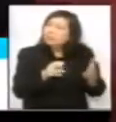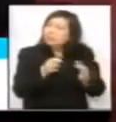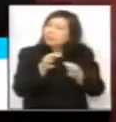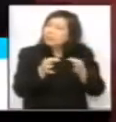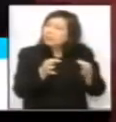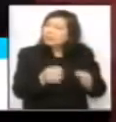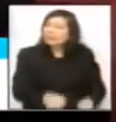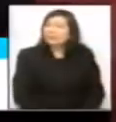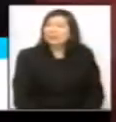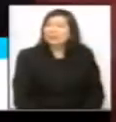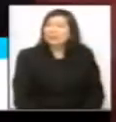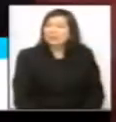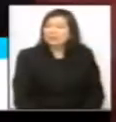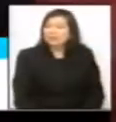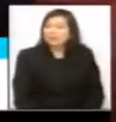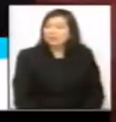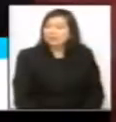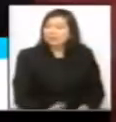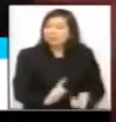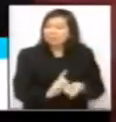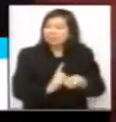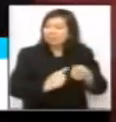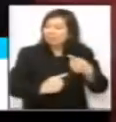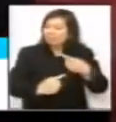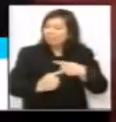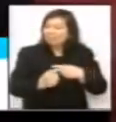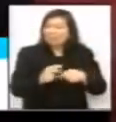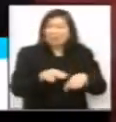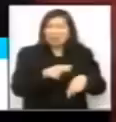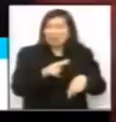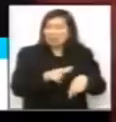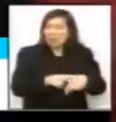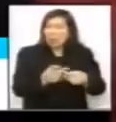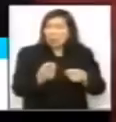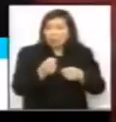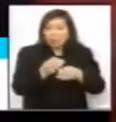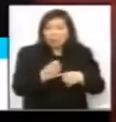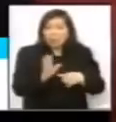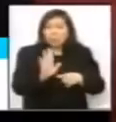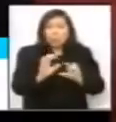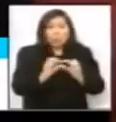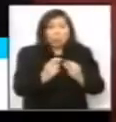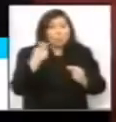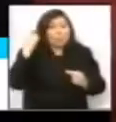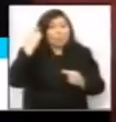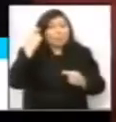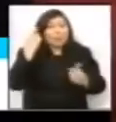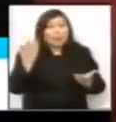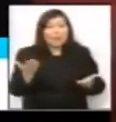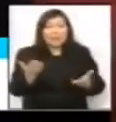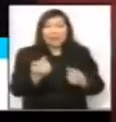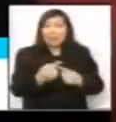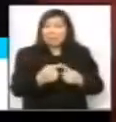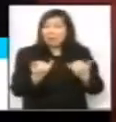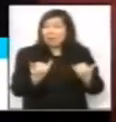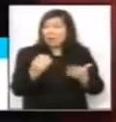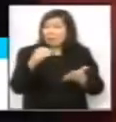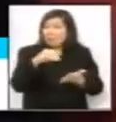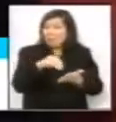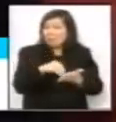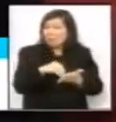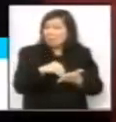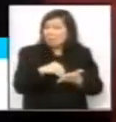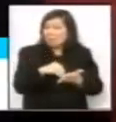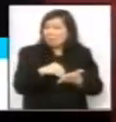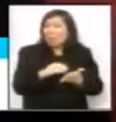Yo creo que la redacción hay que invertirla. Lo natural es que uno renuncie ante su partido político. Y acá lo están poniendo como